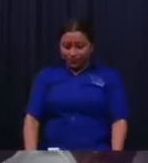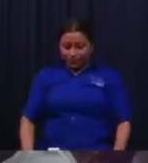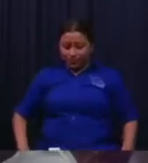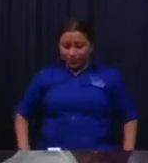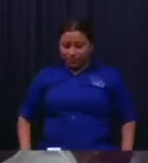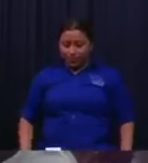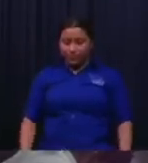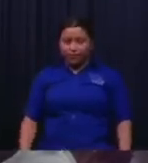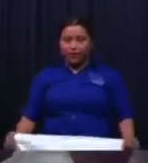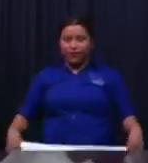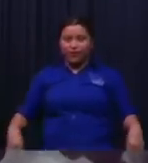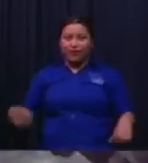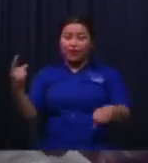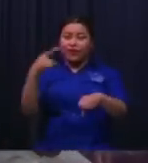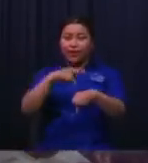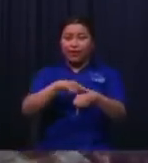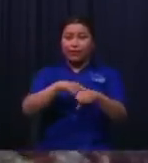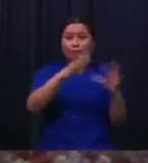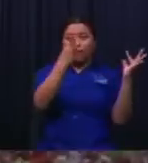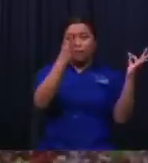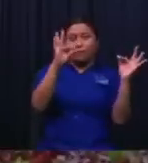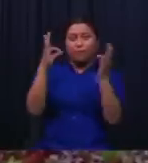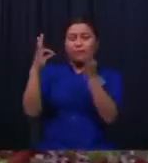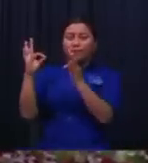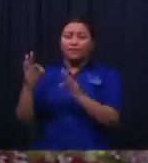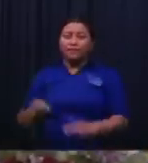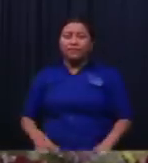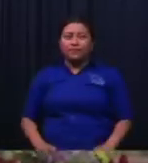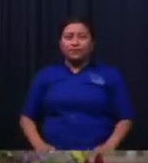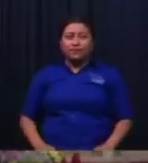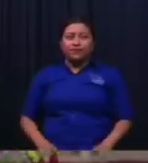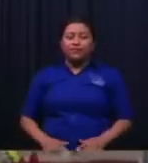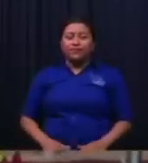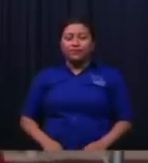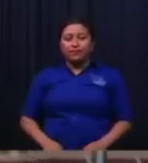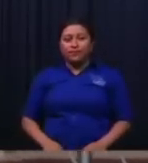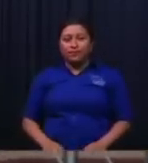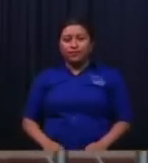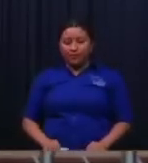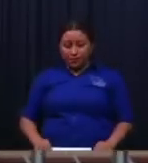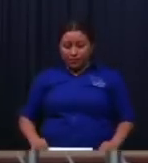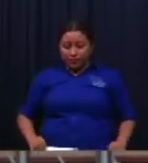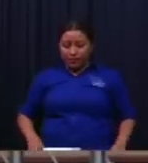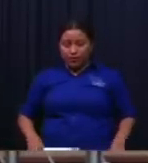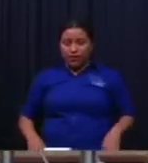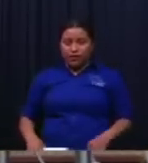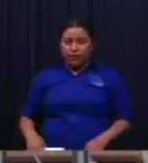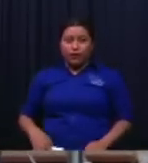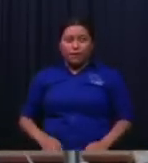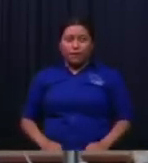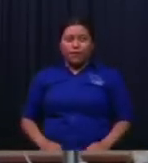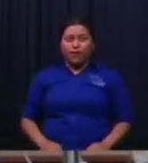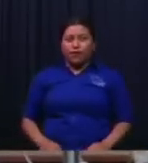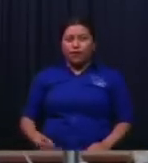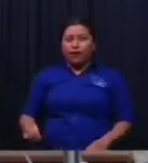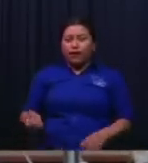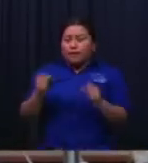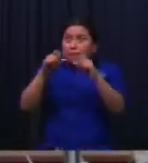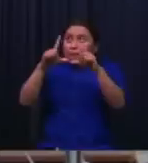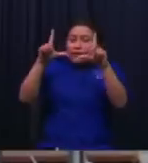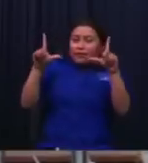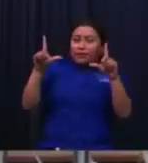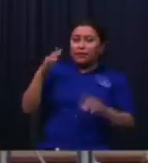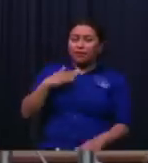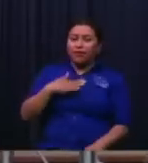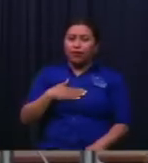Lo hace para que no esté tan nervioso, ¿eh? Mira, hermano, qué impresionante para mí. Es